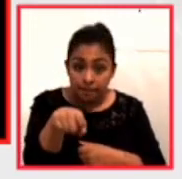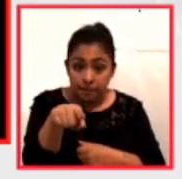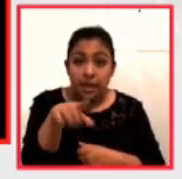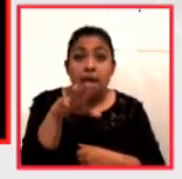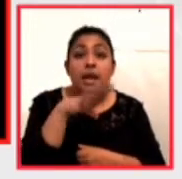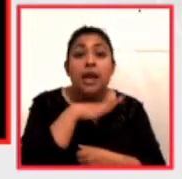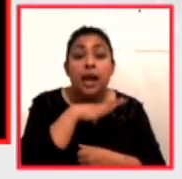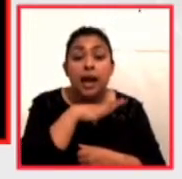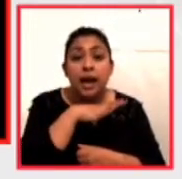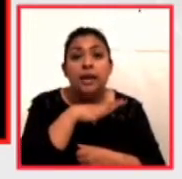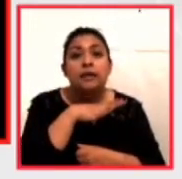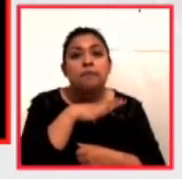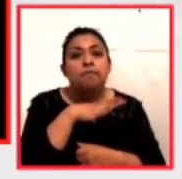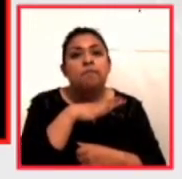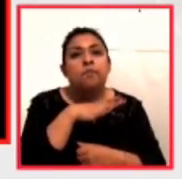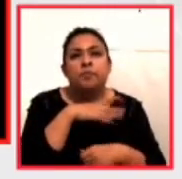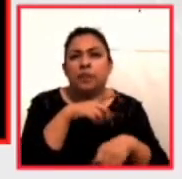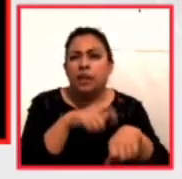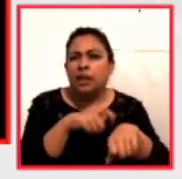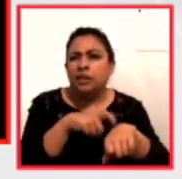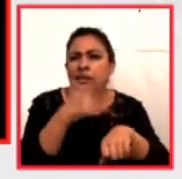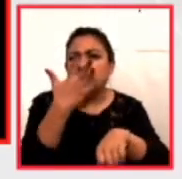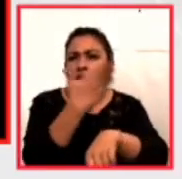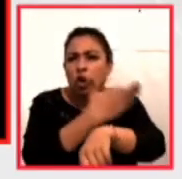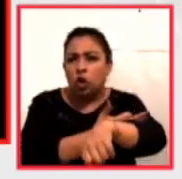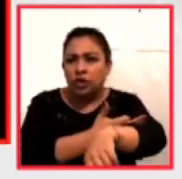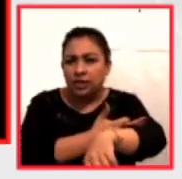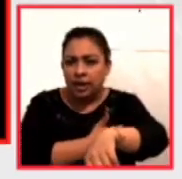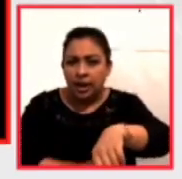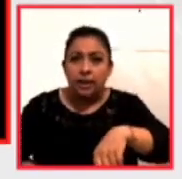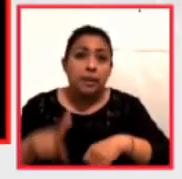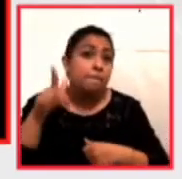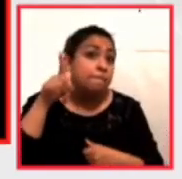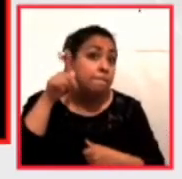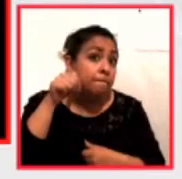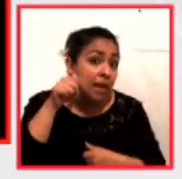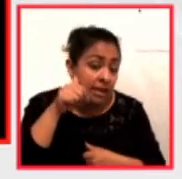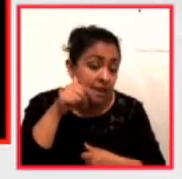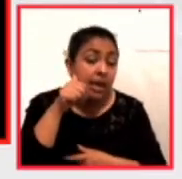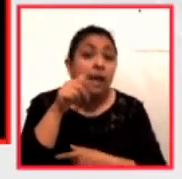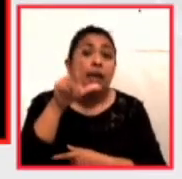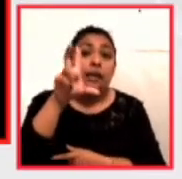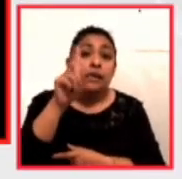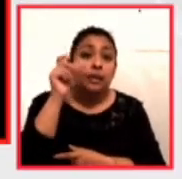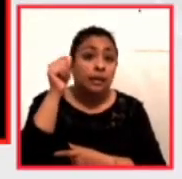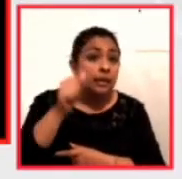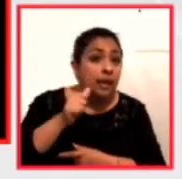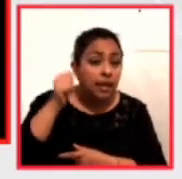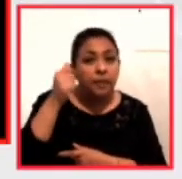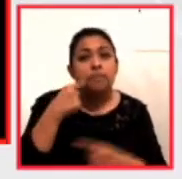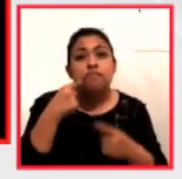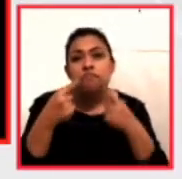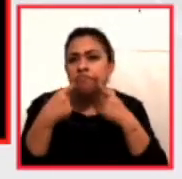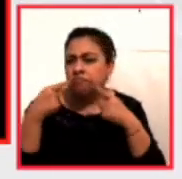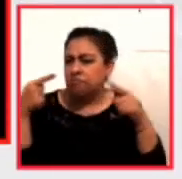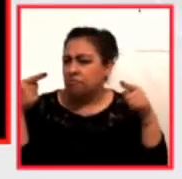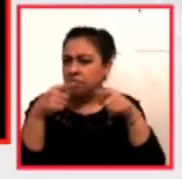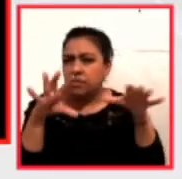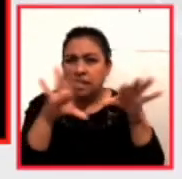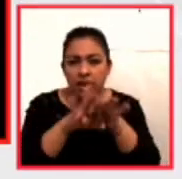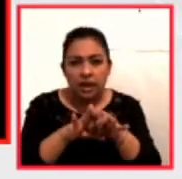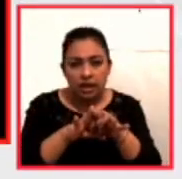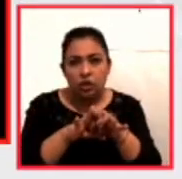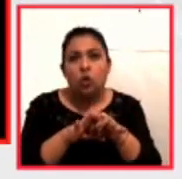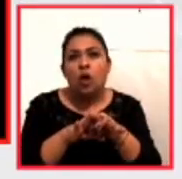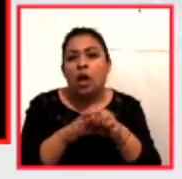a tener a las 5 de la tarde del día de mañana, 30 de abril, una conversación en directo, como es el directo